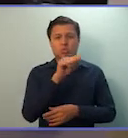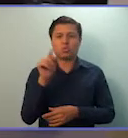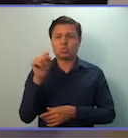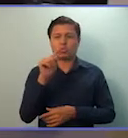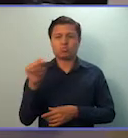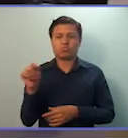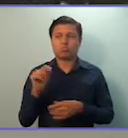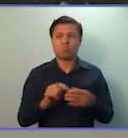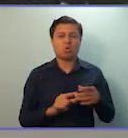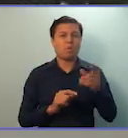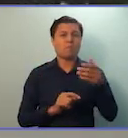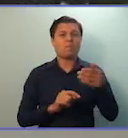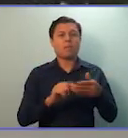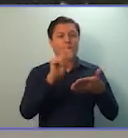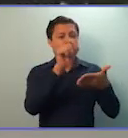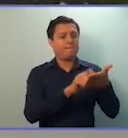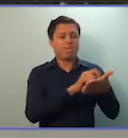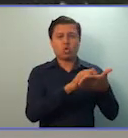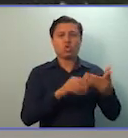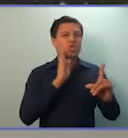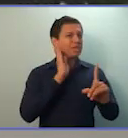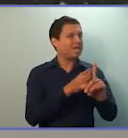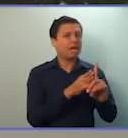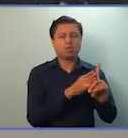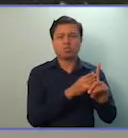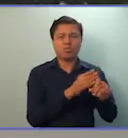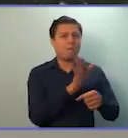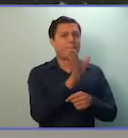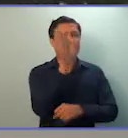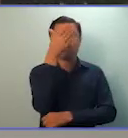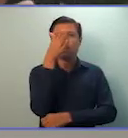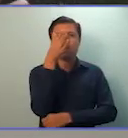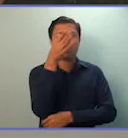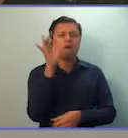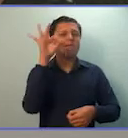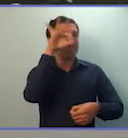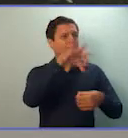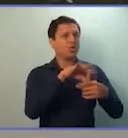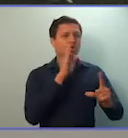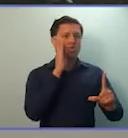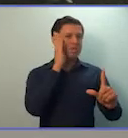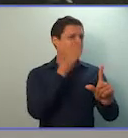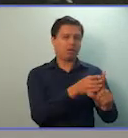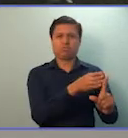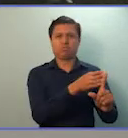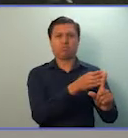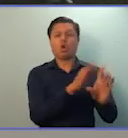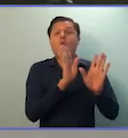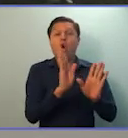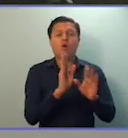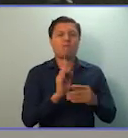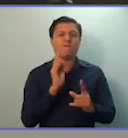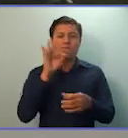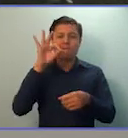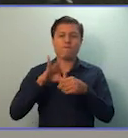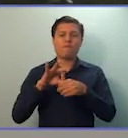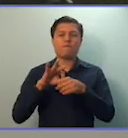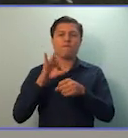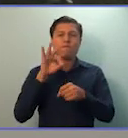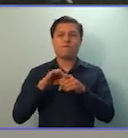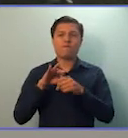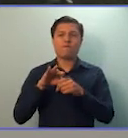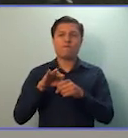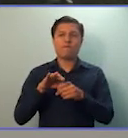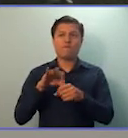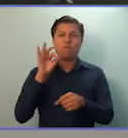que anda rondando como un 6 7 8 por ciento es decir cerca del 90 por ciento de los votos la gente vota de forma